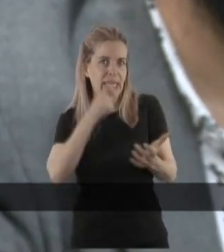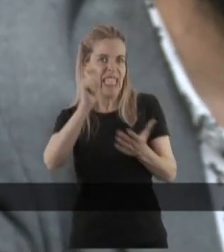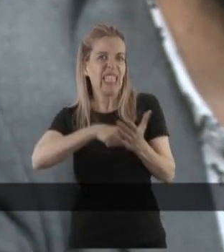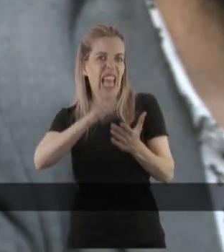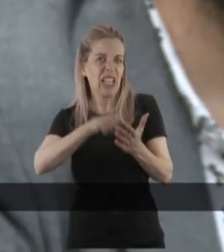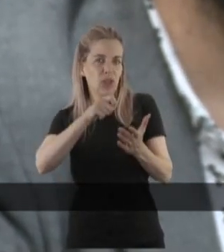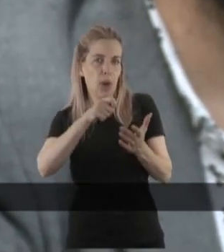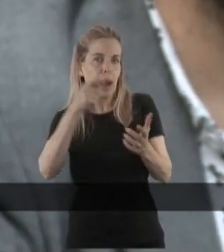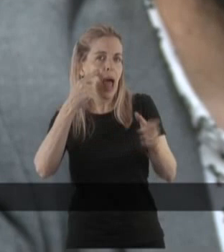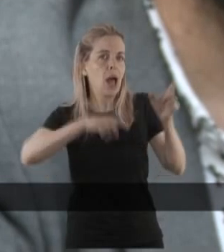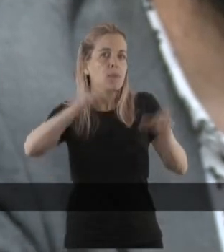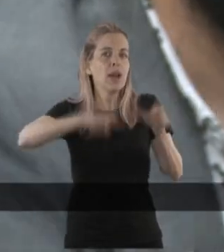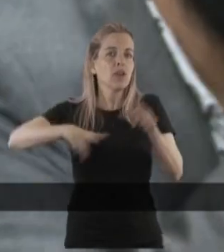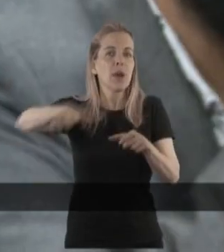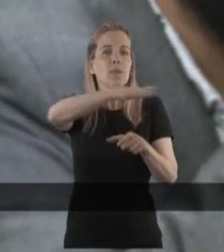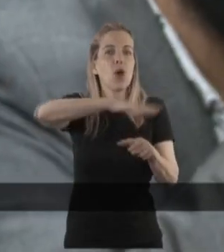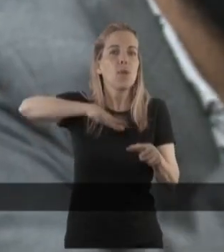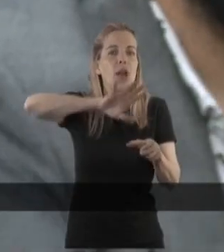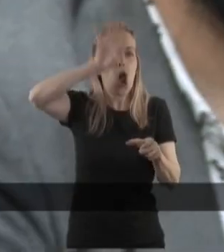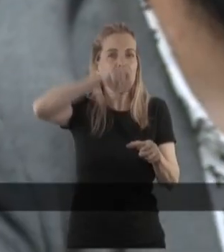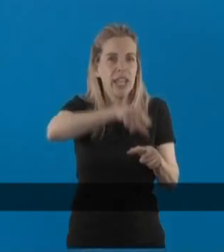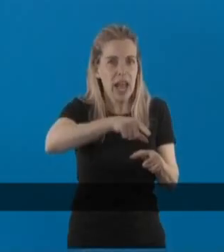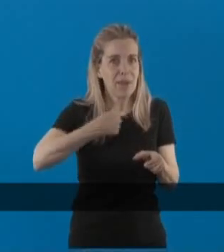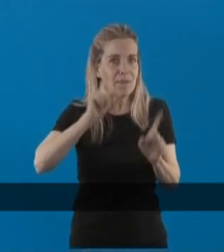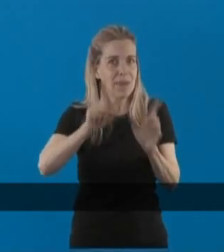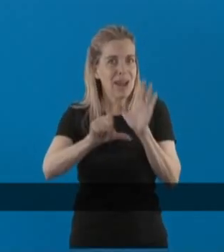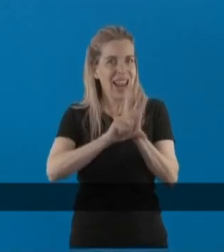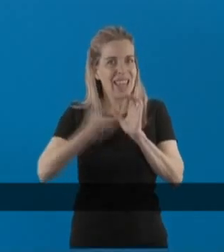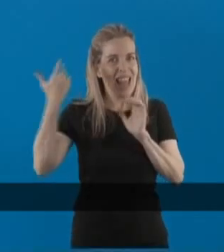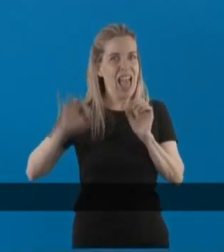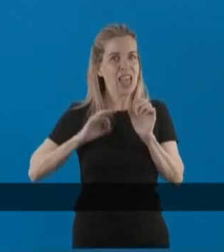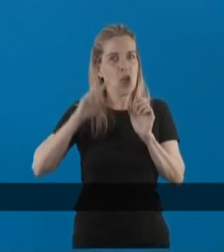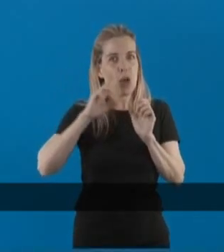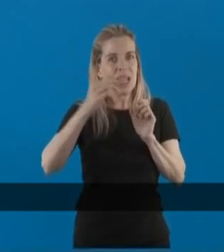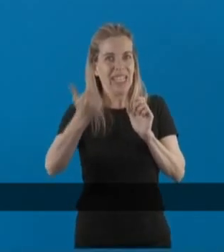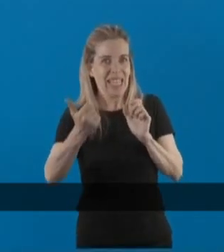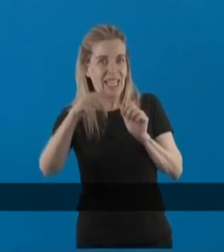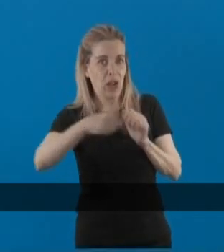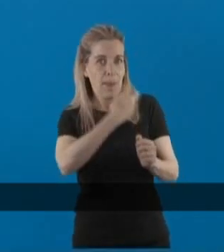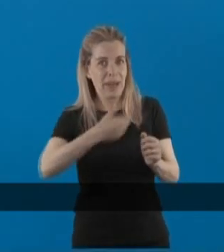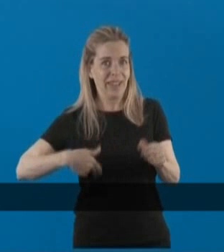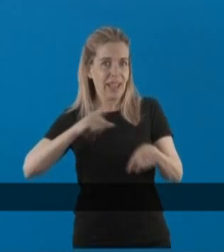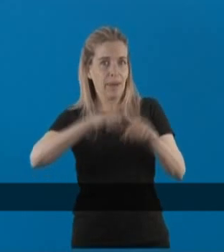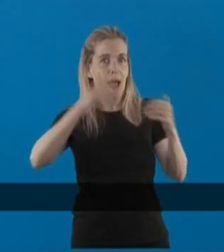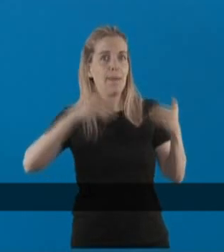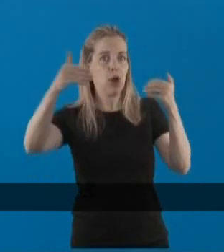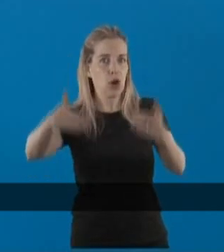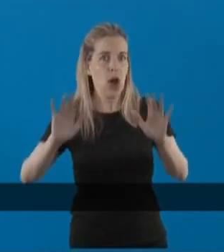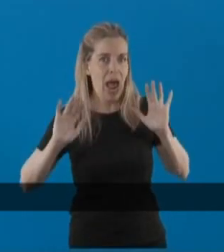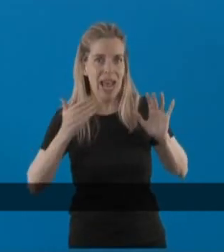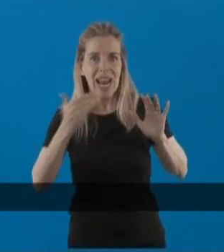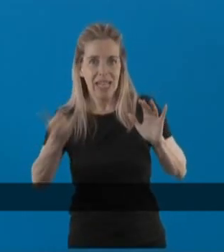efectivamente hacer cumplir esta ley que data del año 2006 y que ahora va a ser prorrogada por el presidente. Gracias. Gracias, Fabián. La ley ya